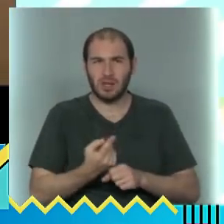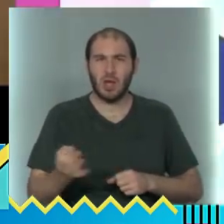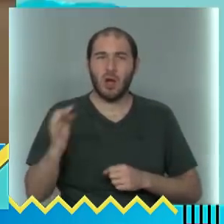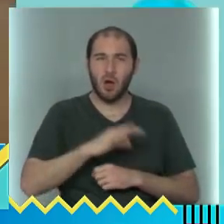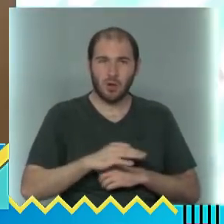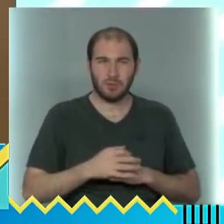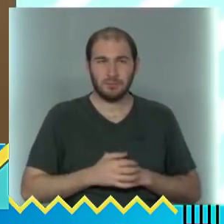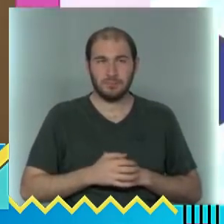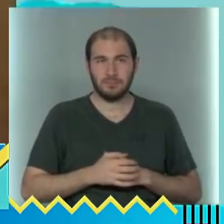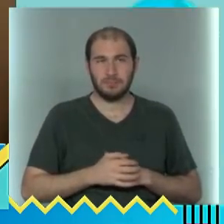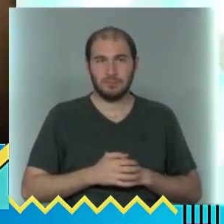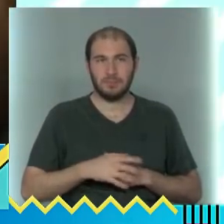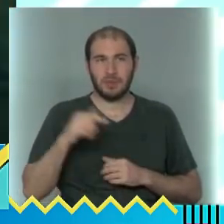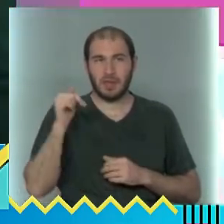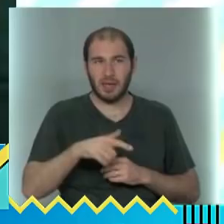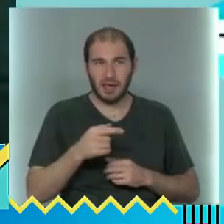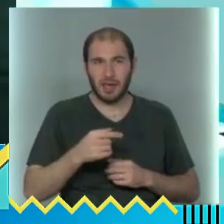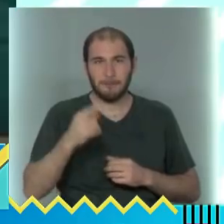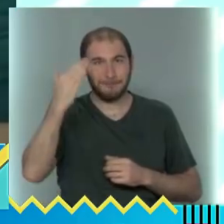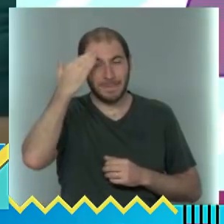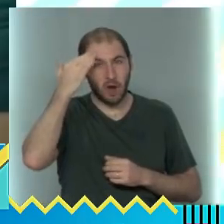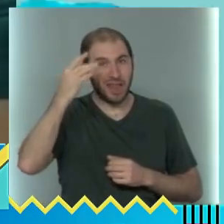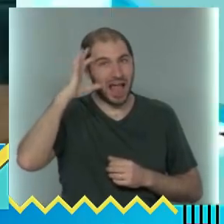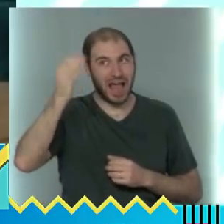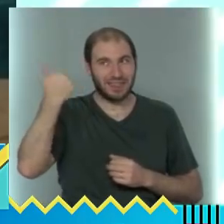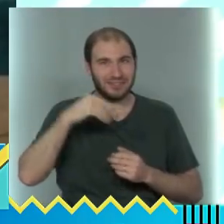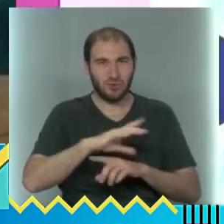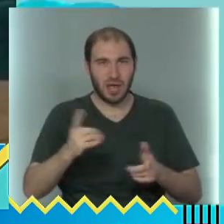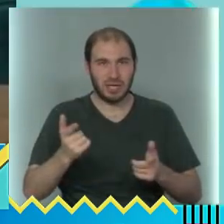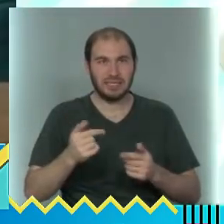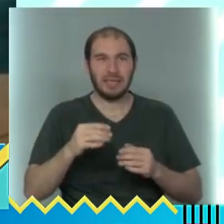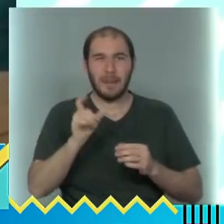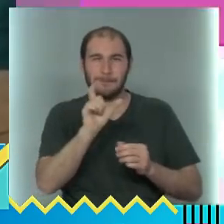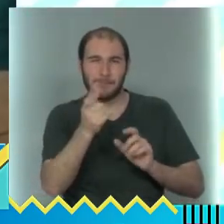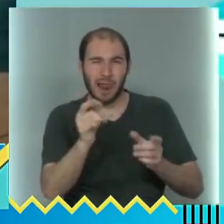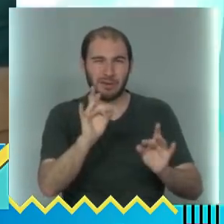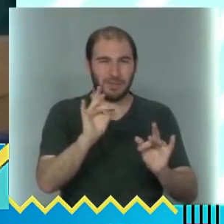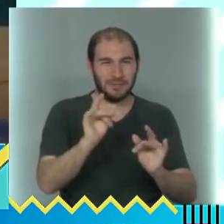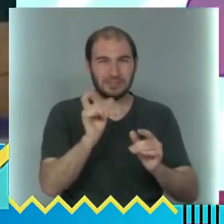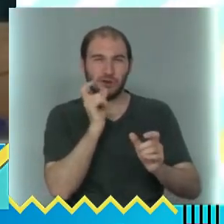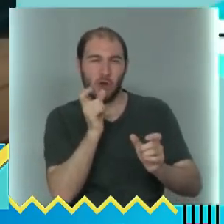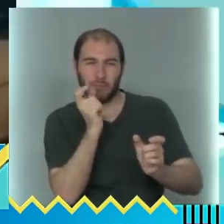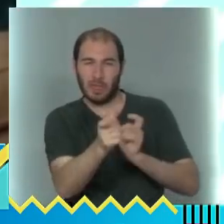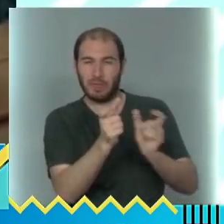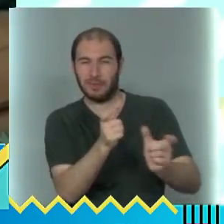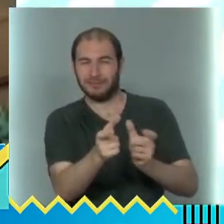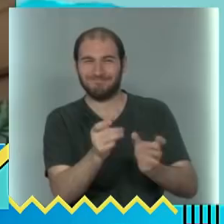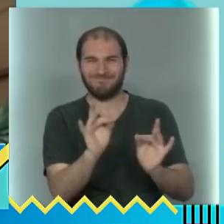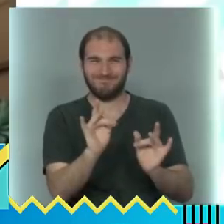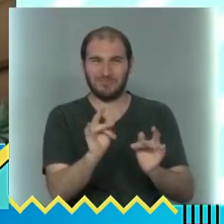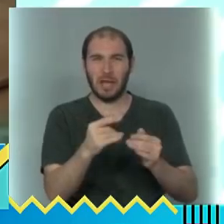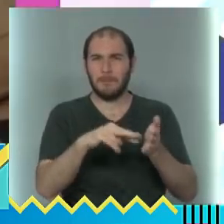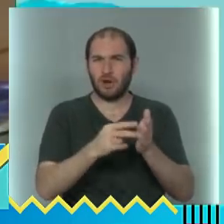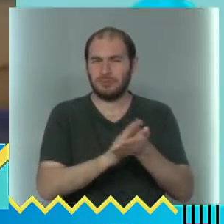bien que ya no tiene la misma memoria de antes, le cuesta encontrar palabras, denominar,